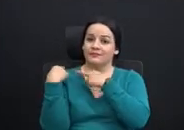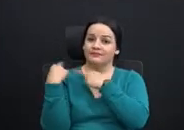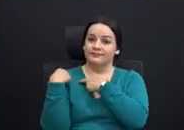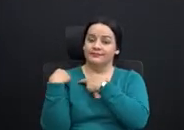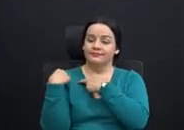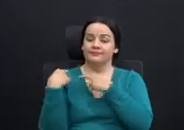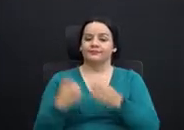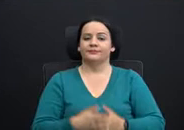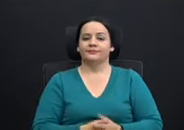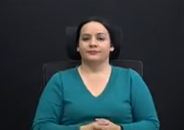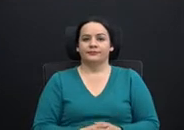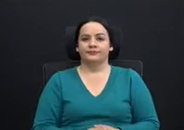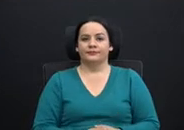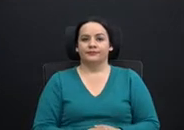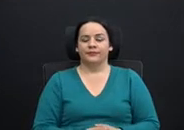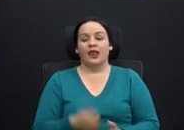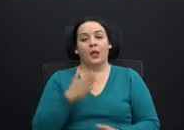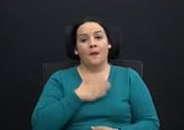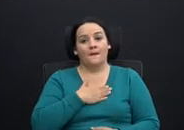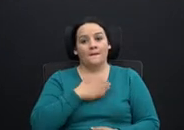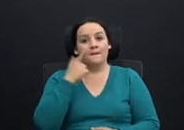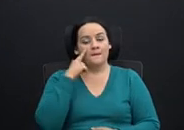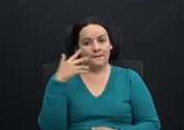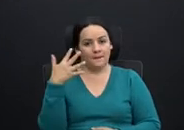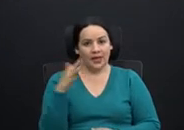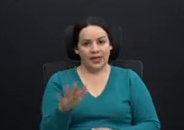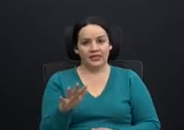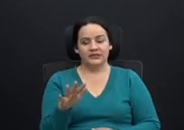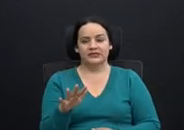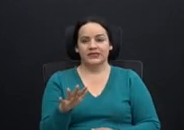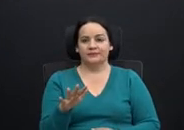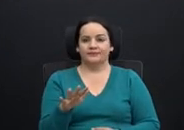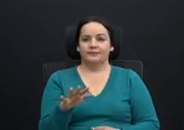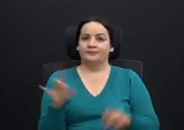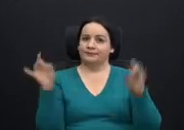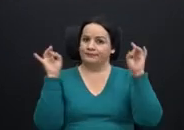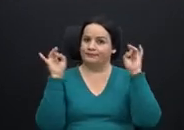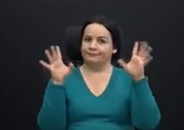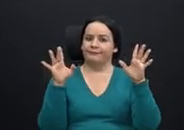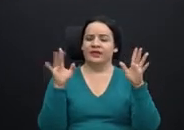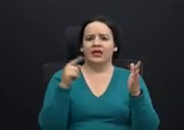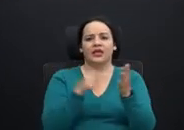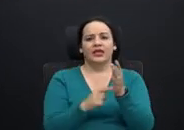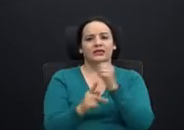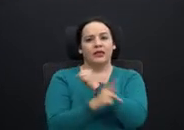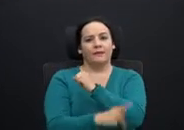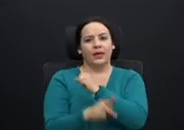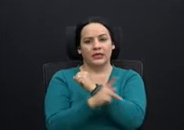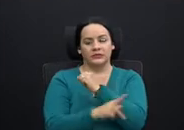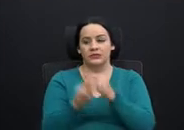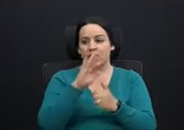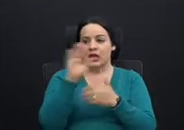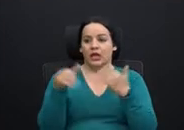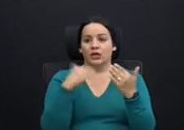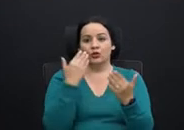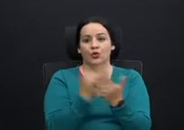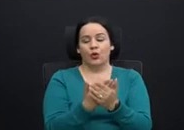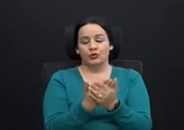responsablemente. A mí me parece descabellado que este país, que todos no